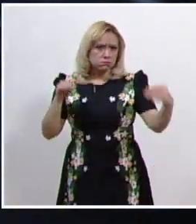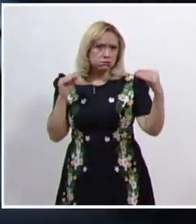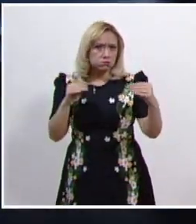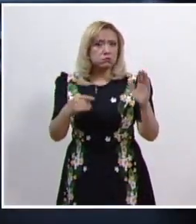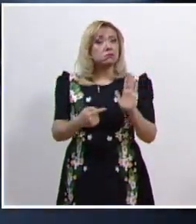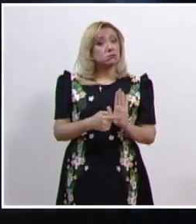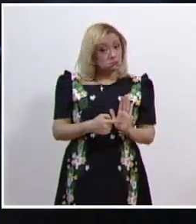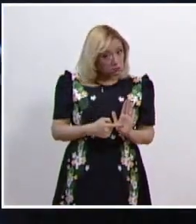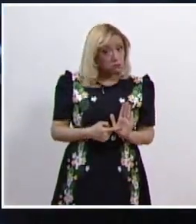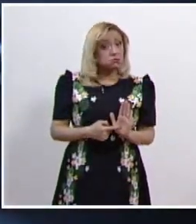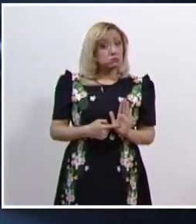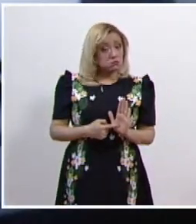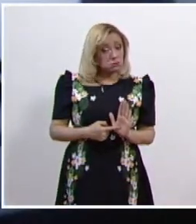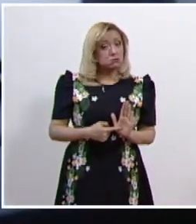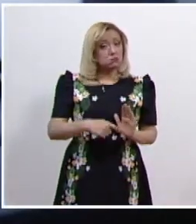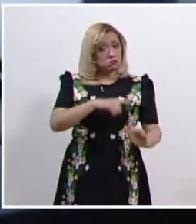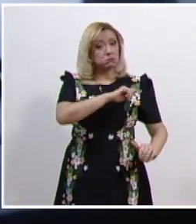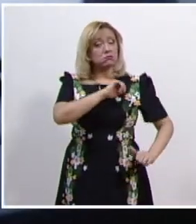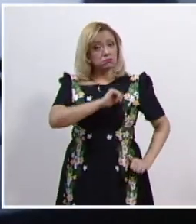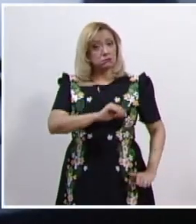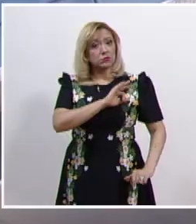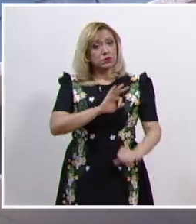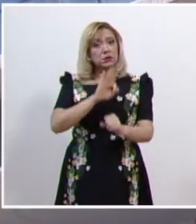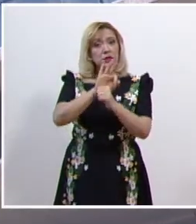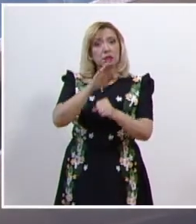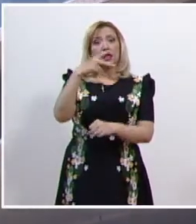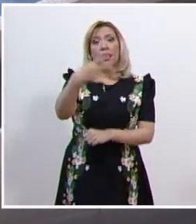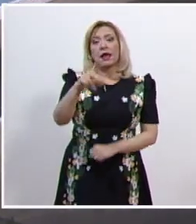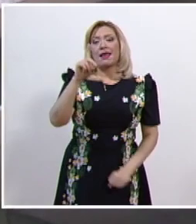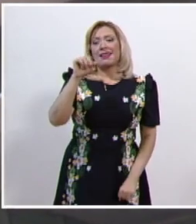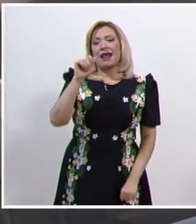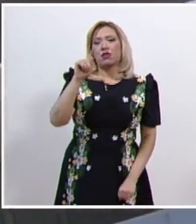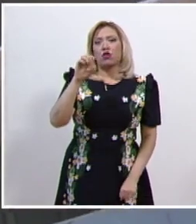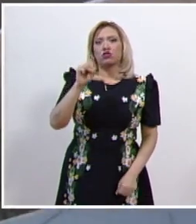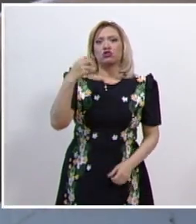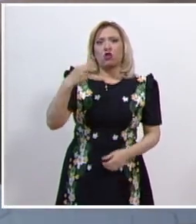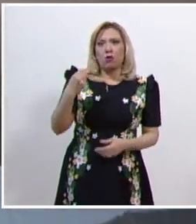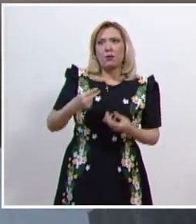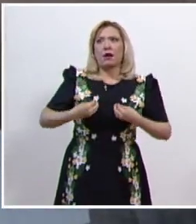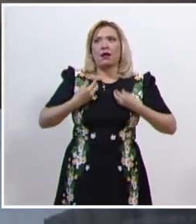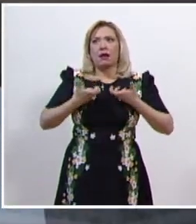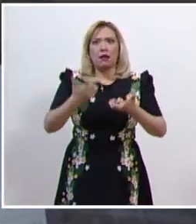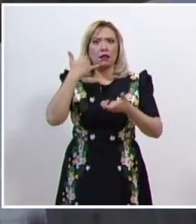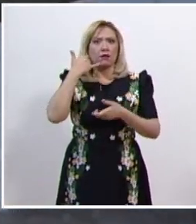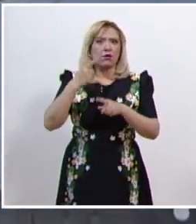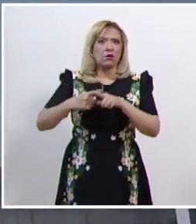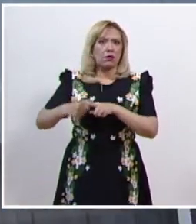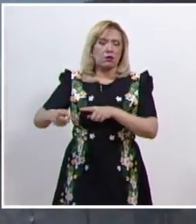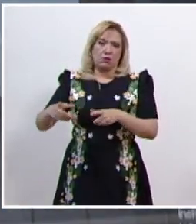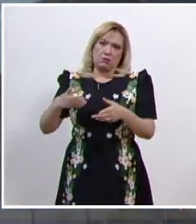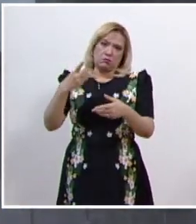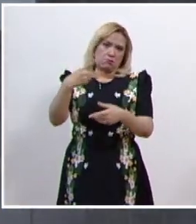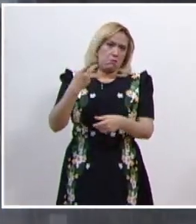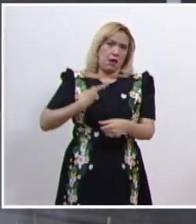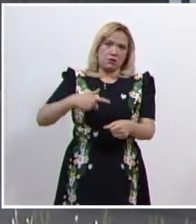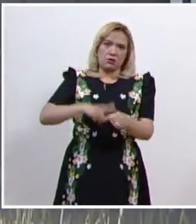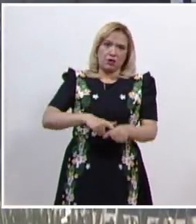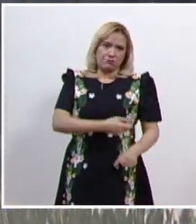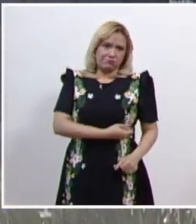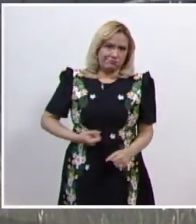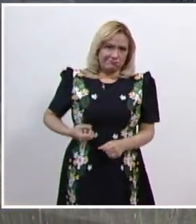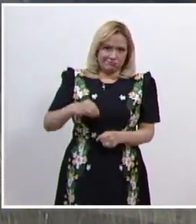disposiciones precisan su atribución para proteger los datos personales, además de los plazos y términos para sustanciar el procedimiento